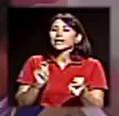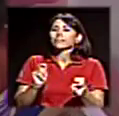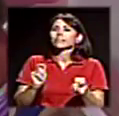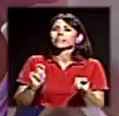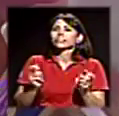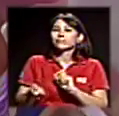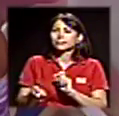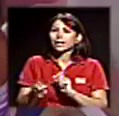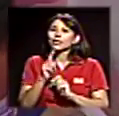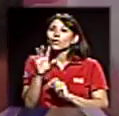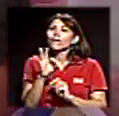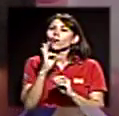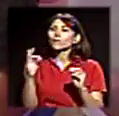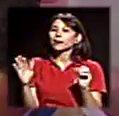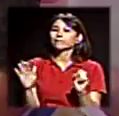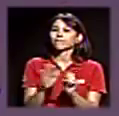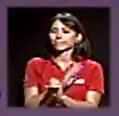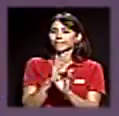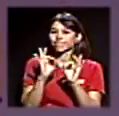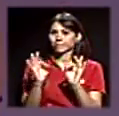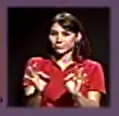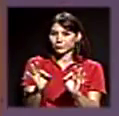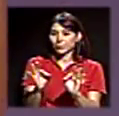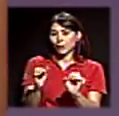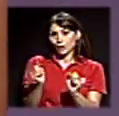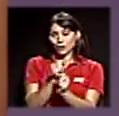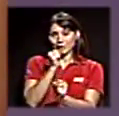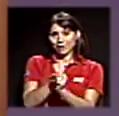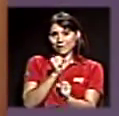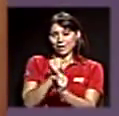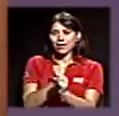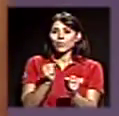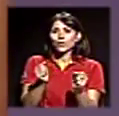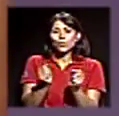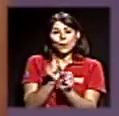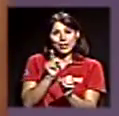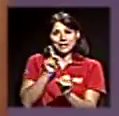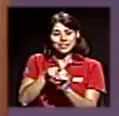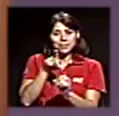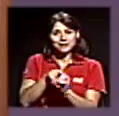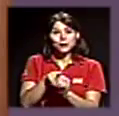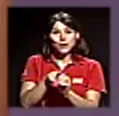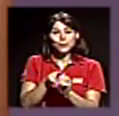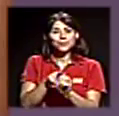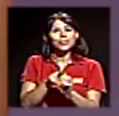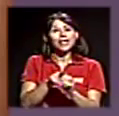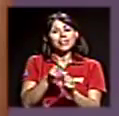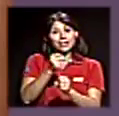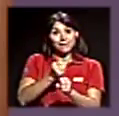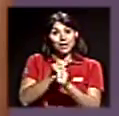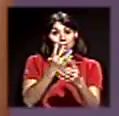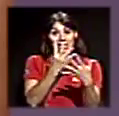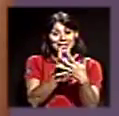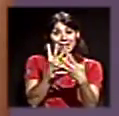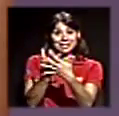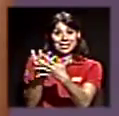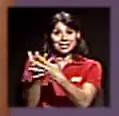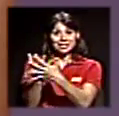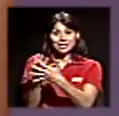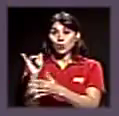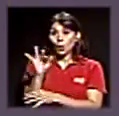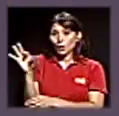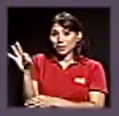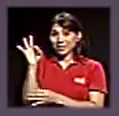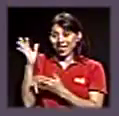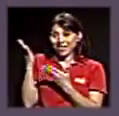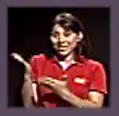una forma más integral en la intervención y en la participación en las cárceles, tenemos como